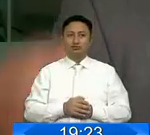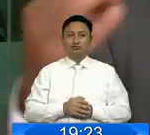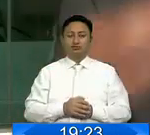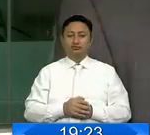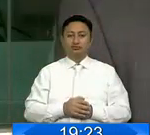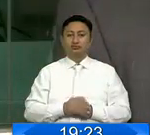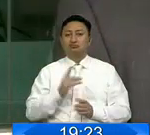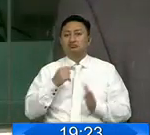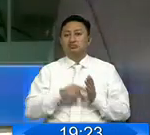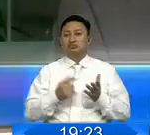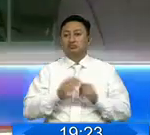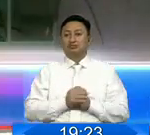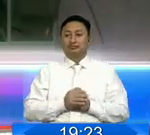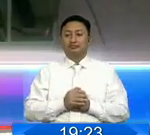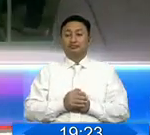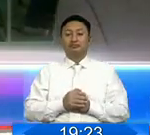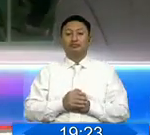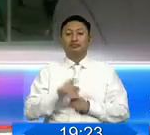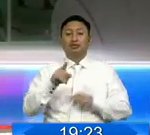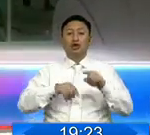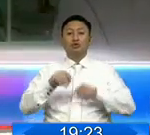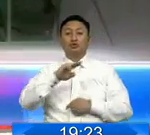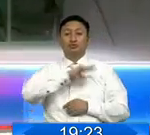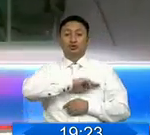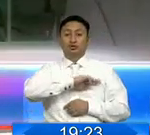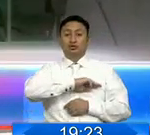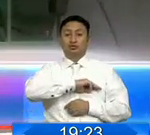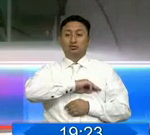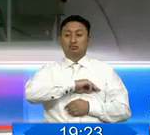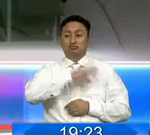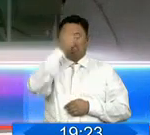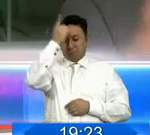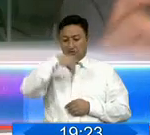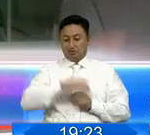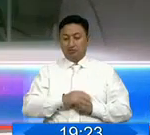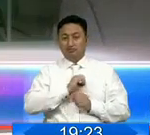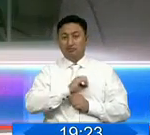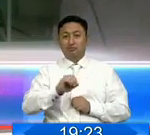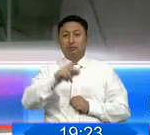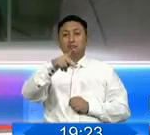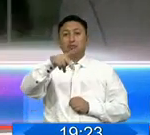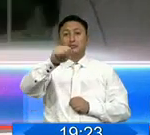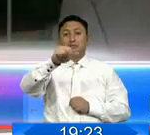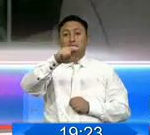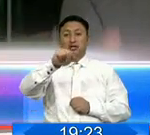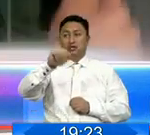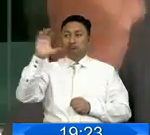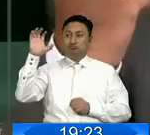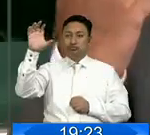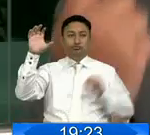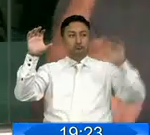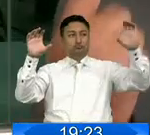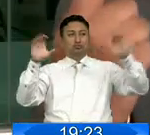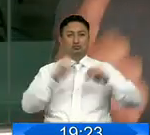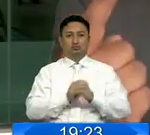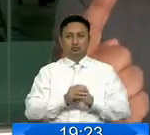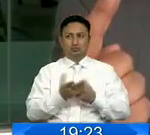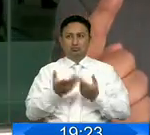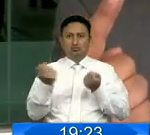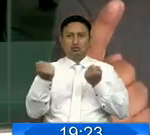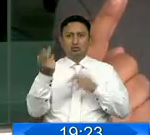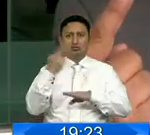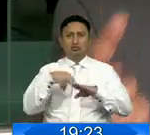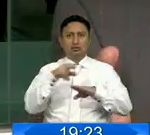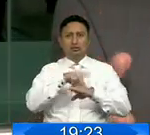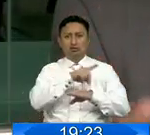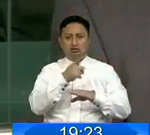que independientemente en ciertos municipios se haya sacado a la Panamericana controles cuando el control nacional debería